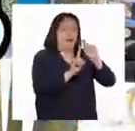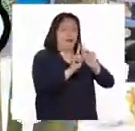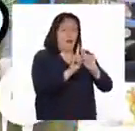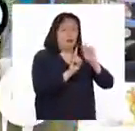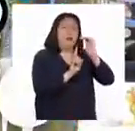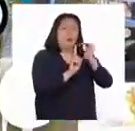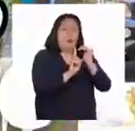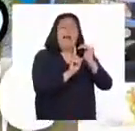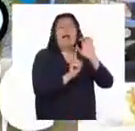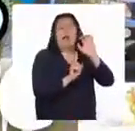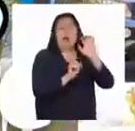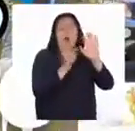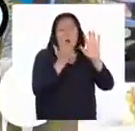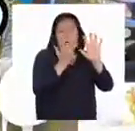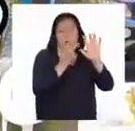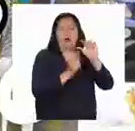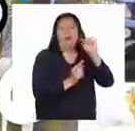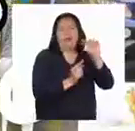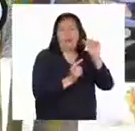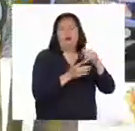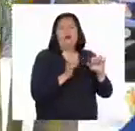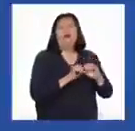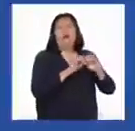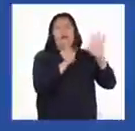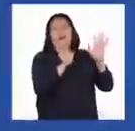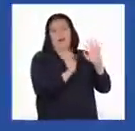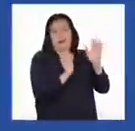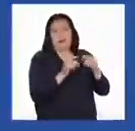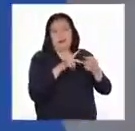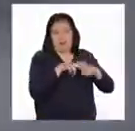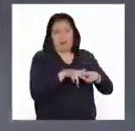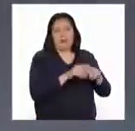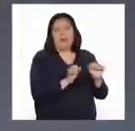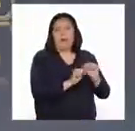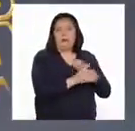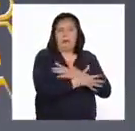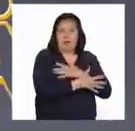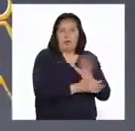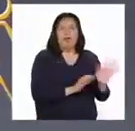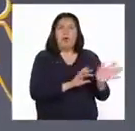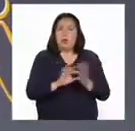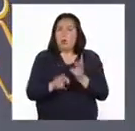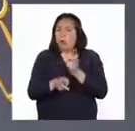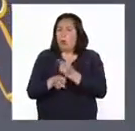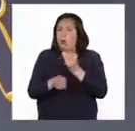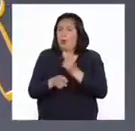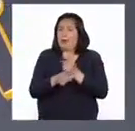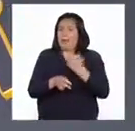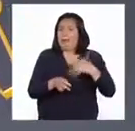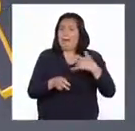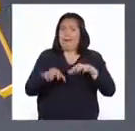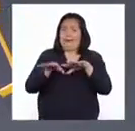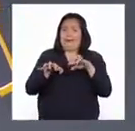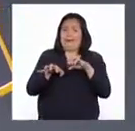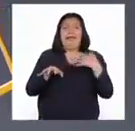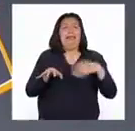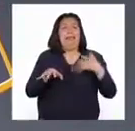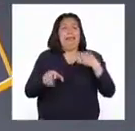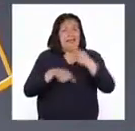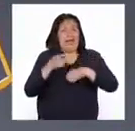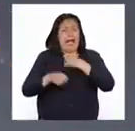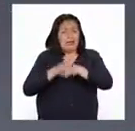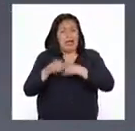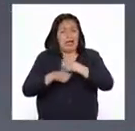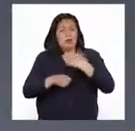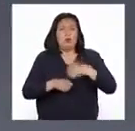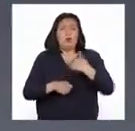los 8 grados Celsius durante los primeros días del friaje. Cuidémonos de las heladas. Todos los años, el